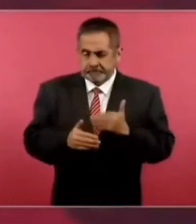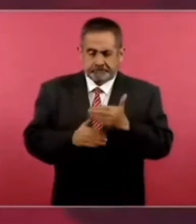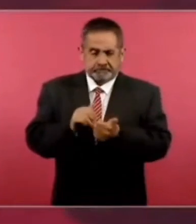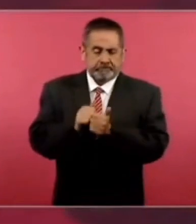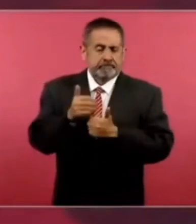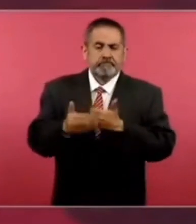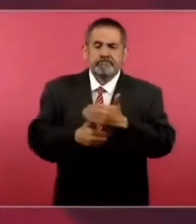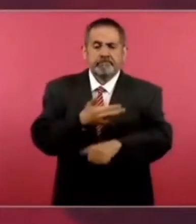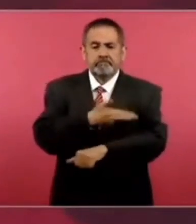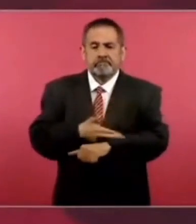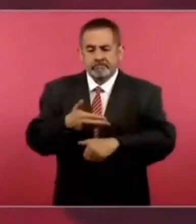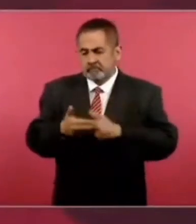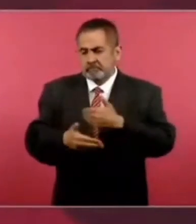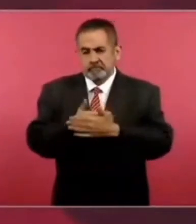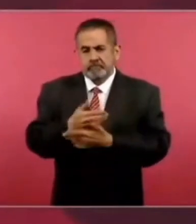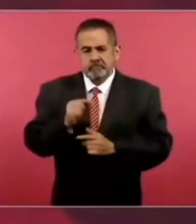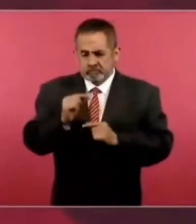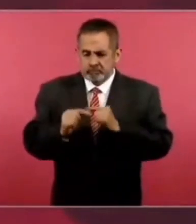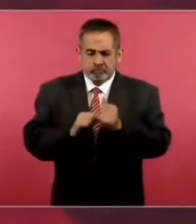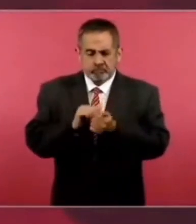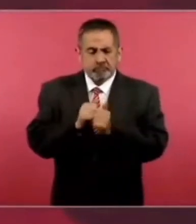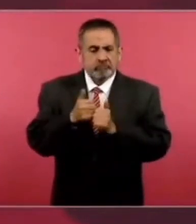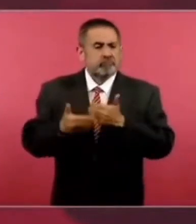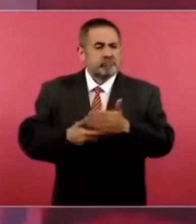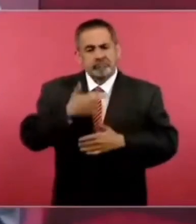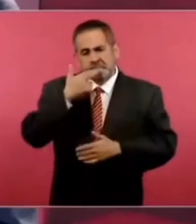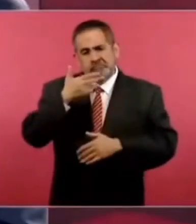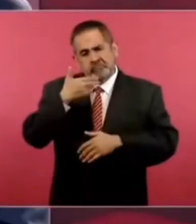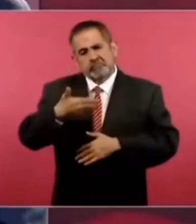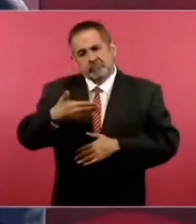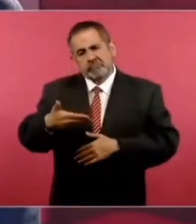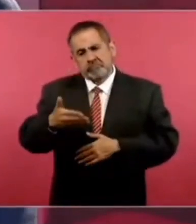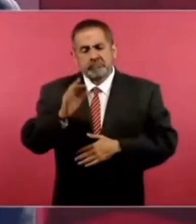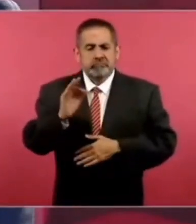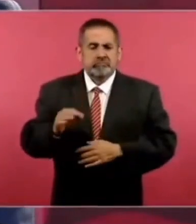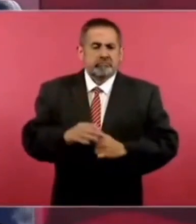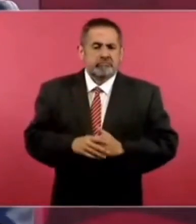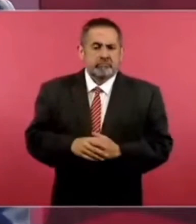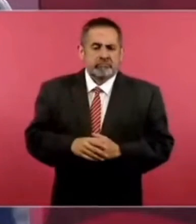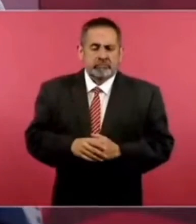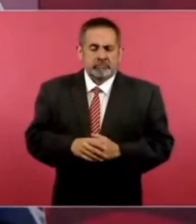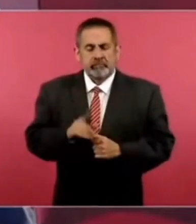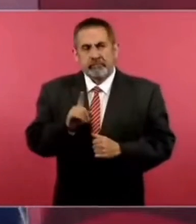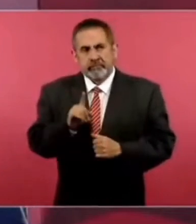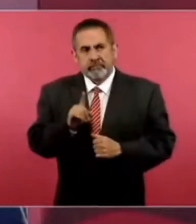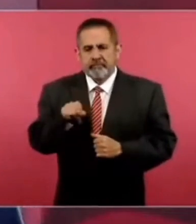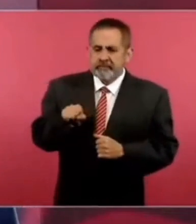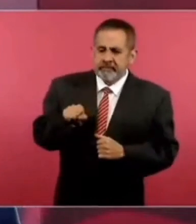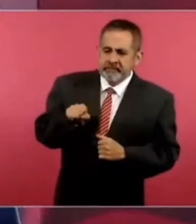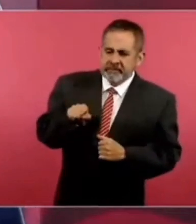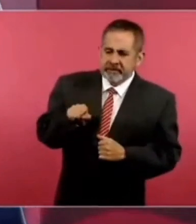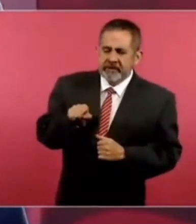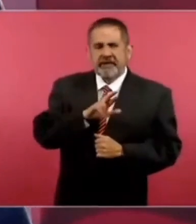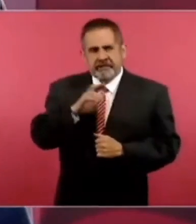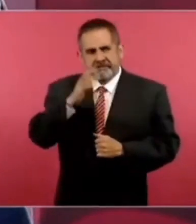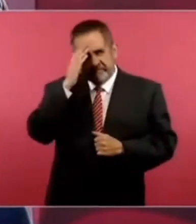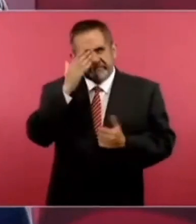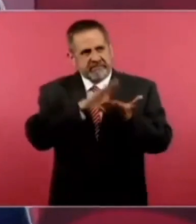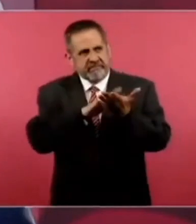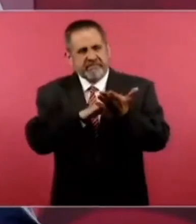avanzado, poco a poco, pero se va avanzando. Estamos reconociendo que el presidente